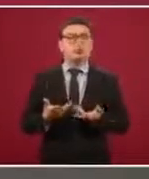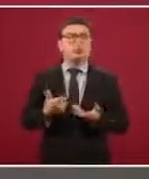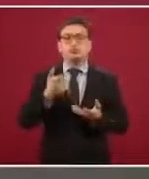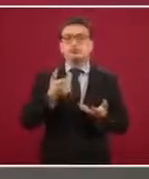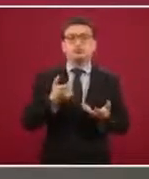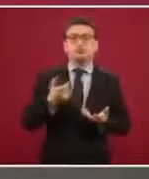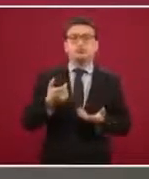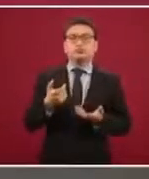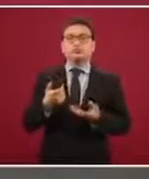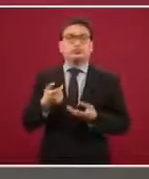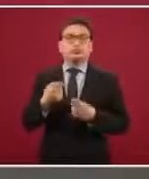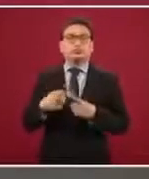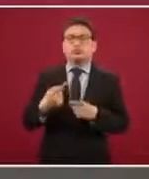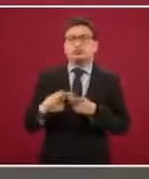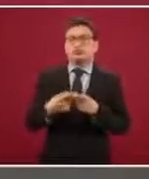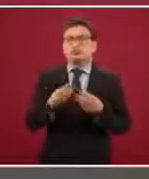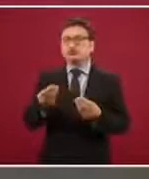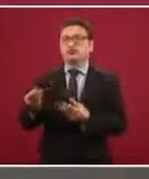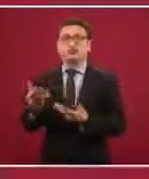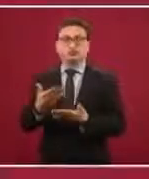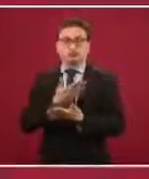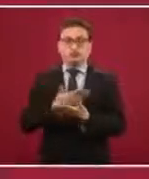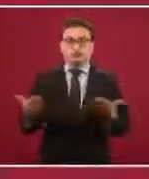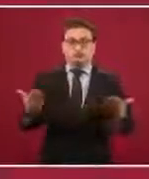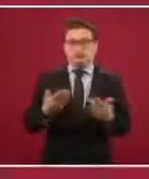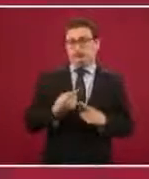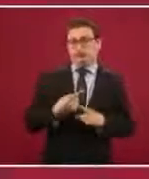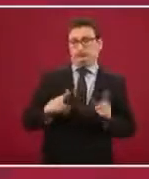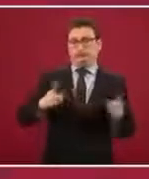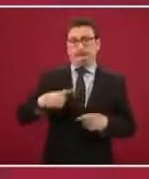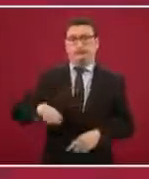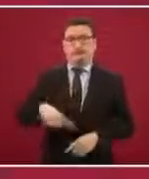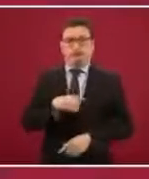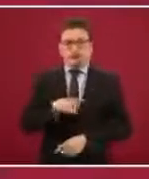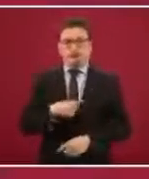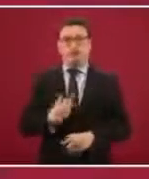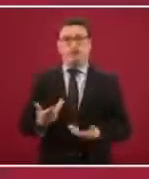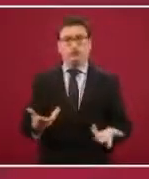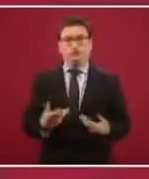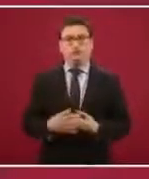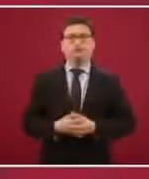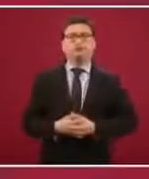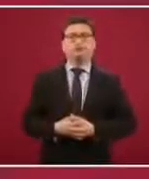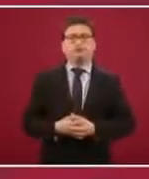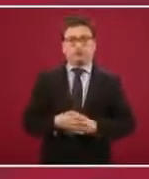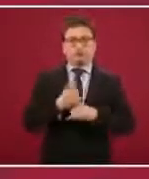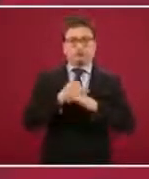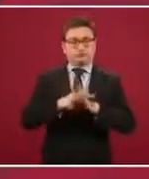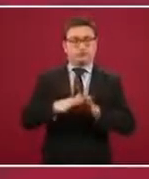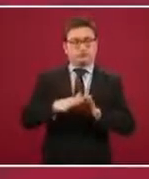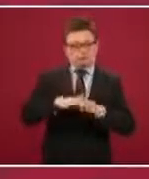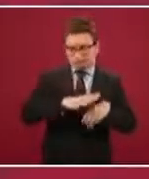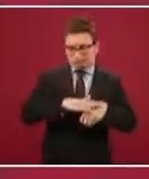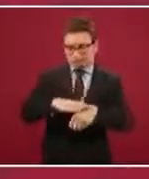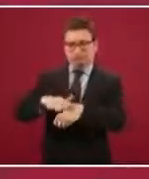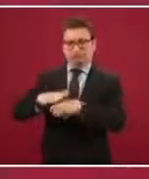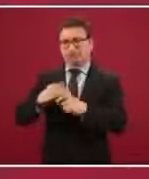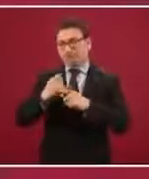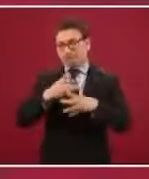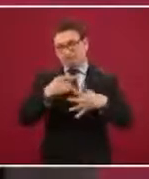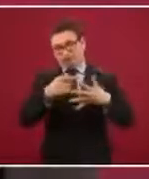dinero ahora tenemos que e informar puntualmente